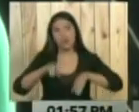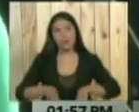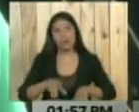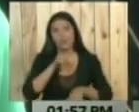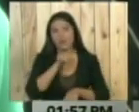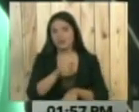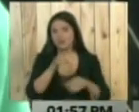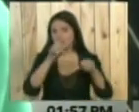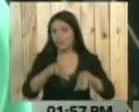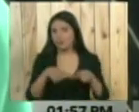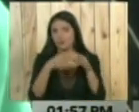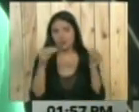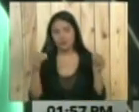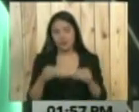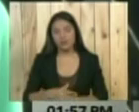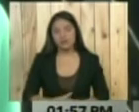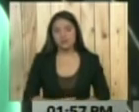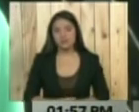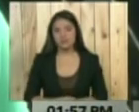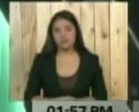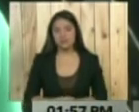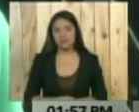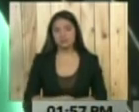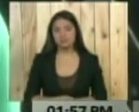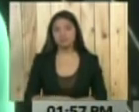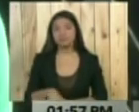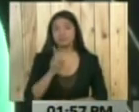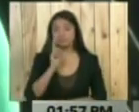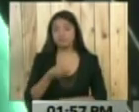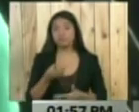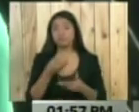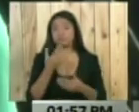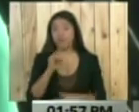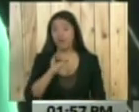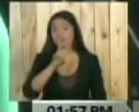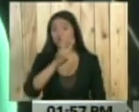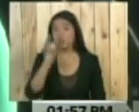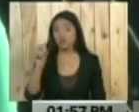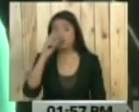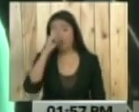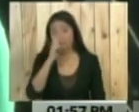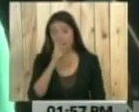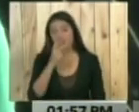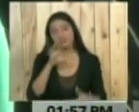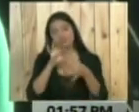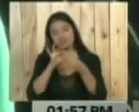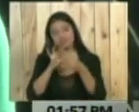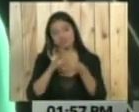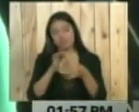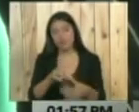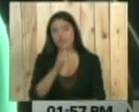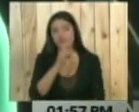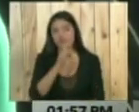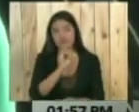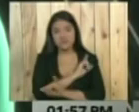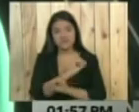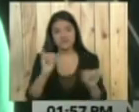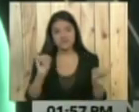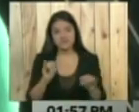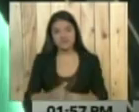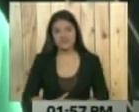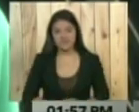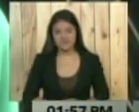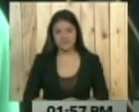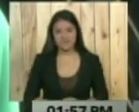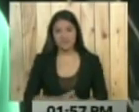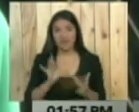Vale acotar además que esta acción sellan 200 años de historia entre los pueblos hermanos. Es la información que podemos aportar hasta el momento, y con